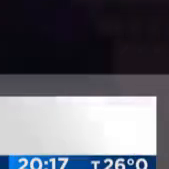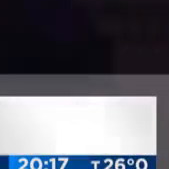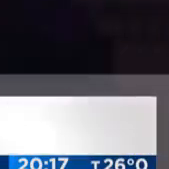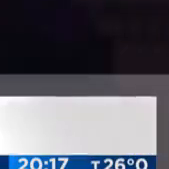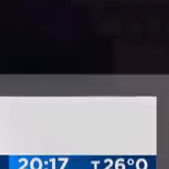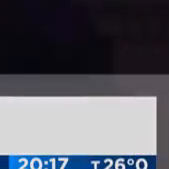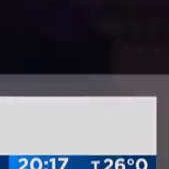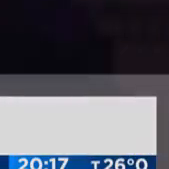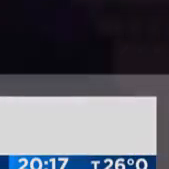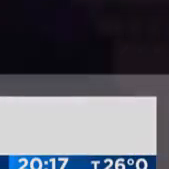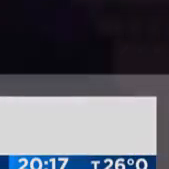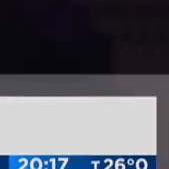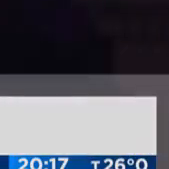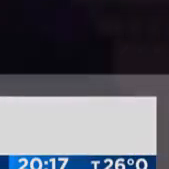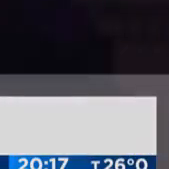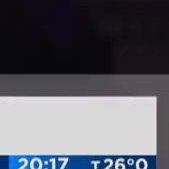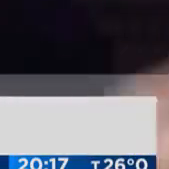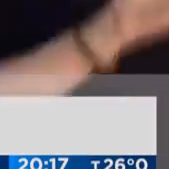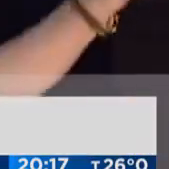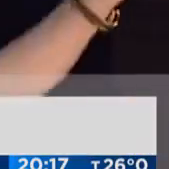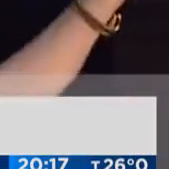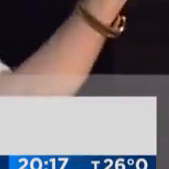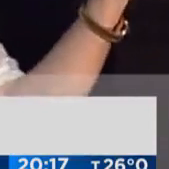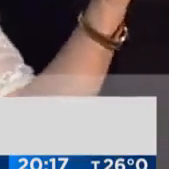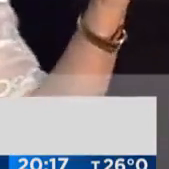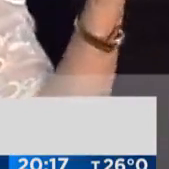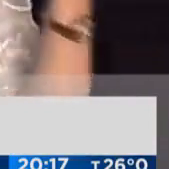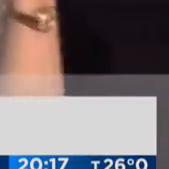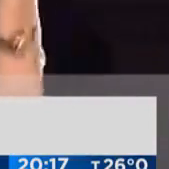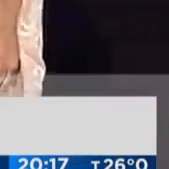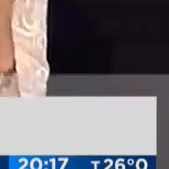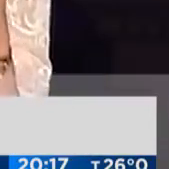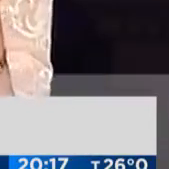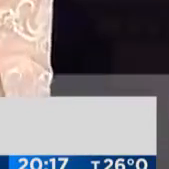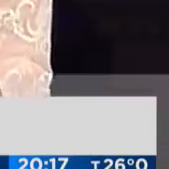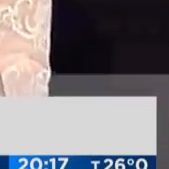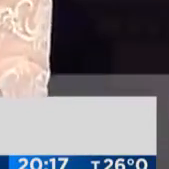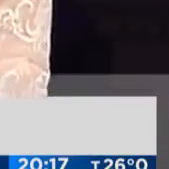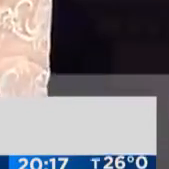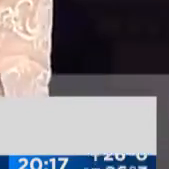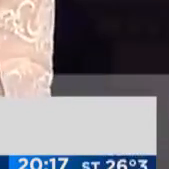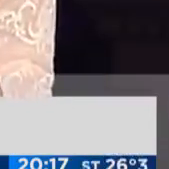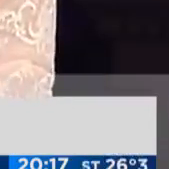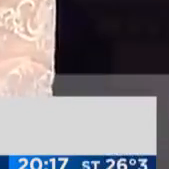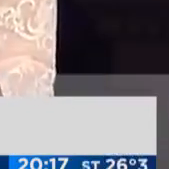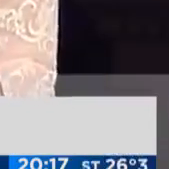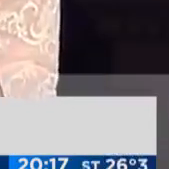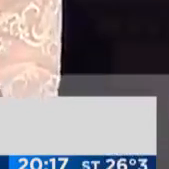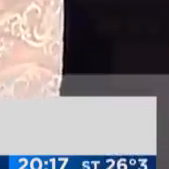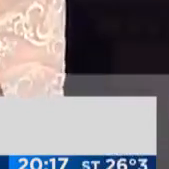escrito en letra de molde, luego de que el pueblo argentino en las últimas